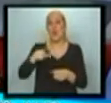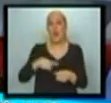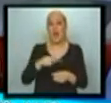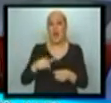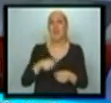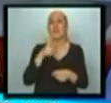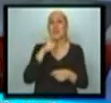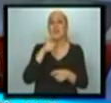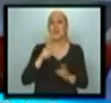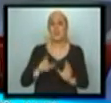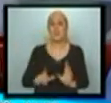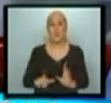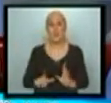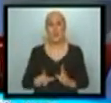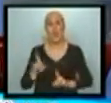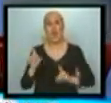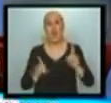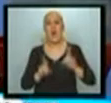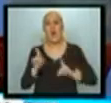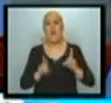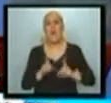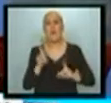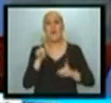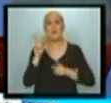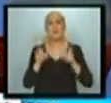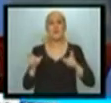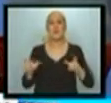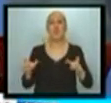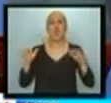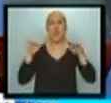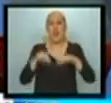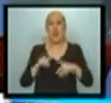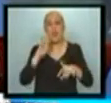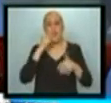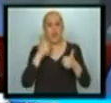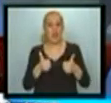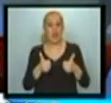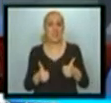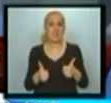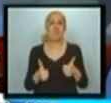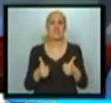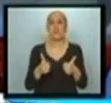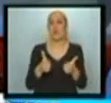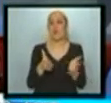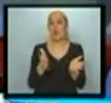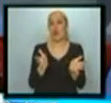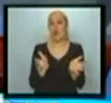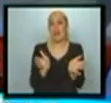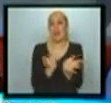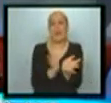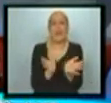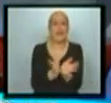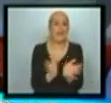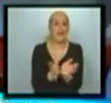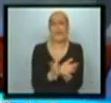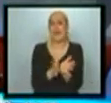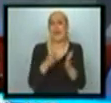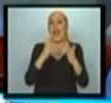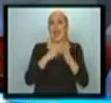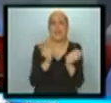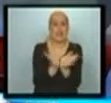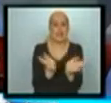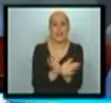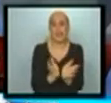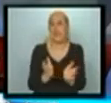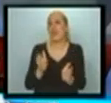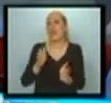cada rinconcito se juntaba la gente, y eso estaba buenísimo, ¿no? En la esquina de tu barrio, en la puerta de tu edificio, la gente bajaba, se miraba la